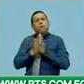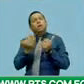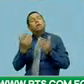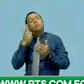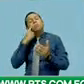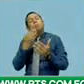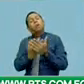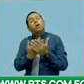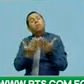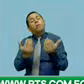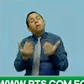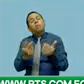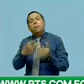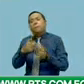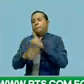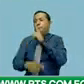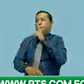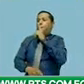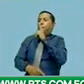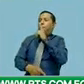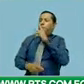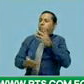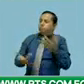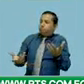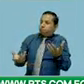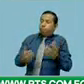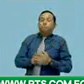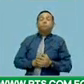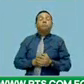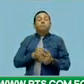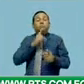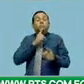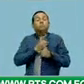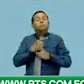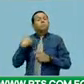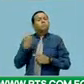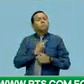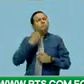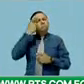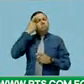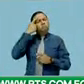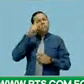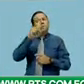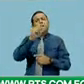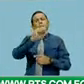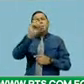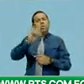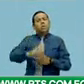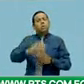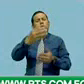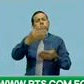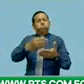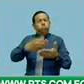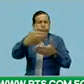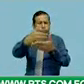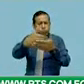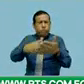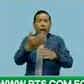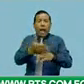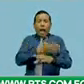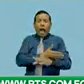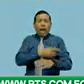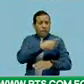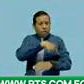son? Bueno, fundamentalmente que nos proporcione a nosotros el 10% de los formularios de firmas